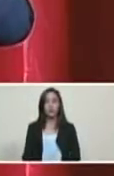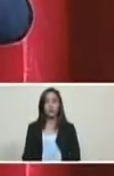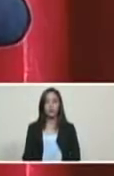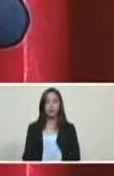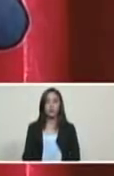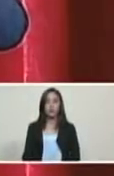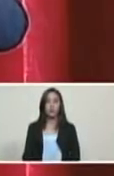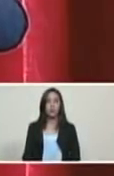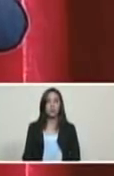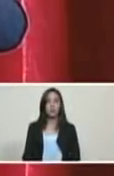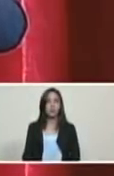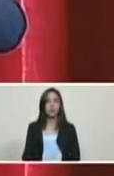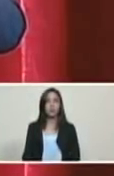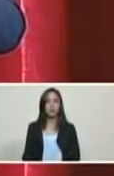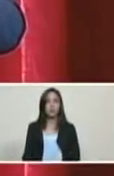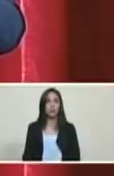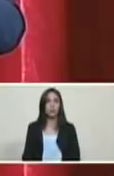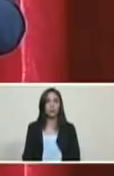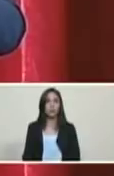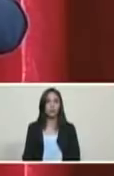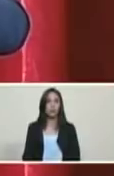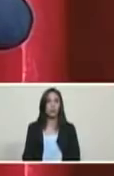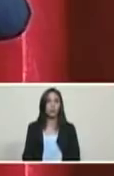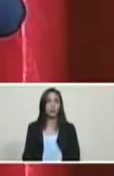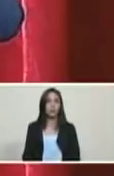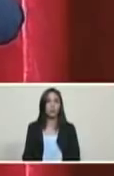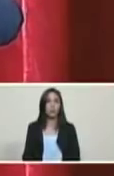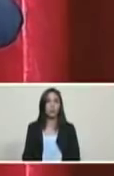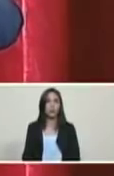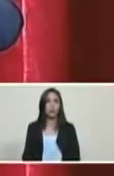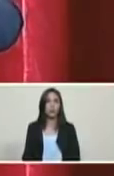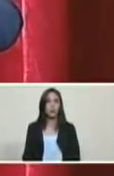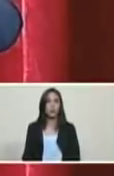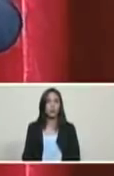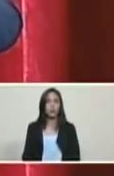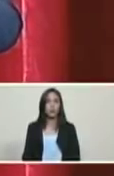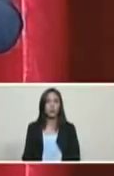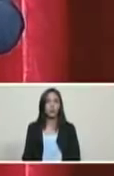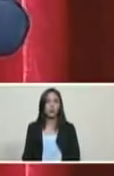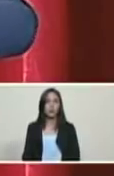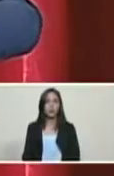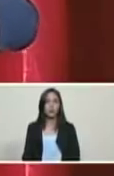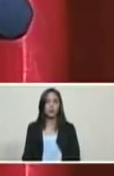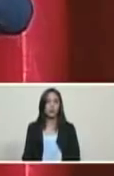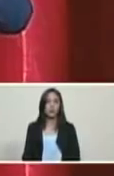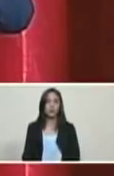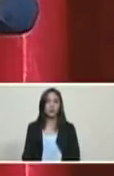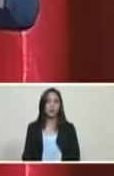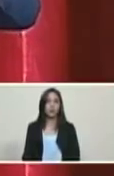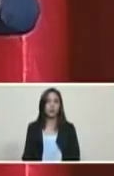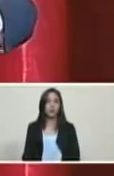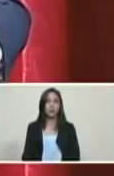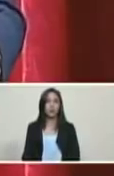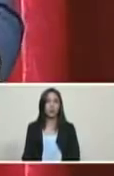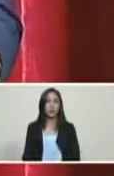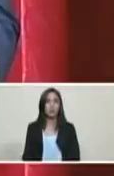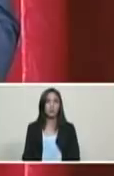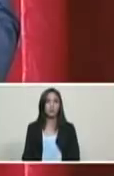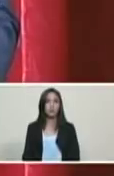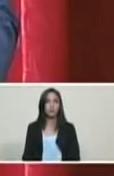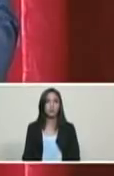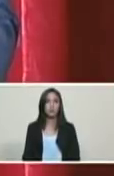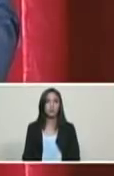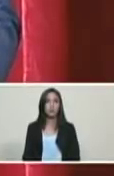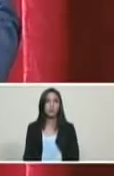de cómo lo llevan a un callejón sin salida, a una repetición de políticas